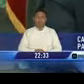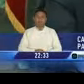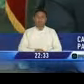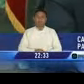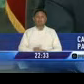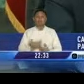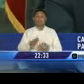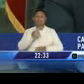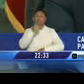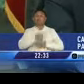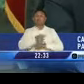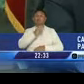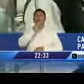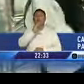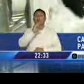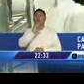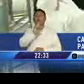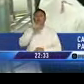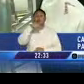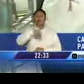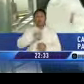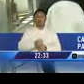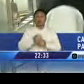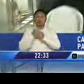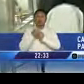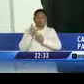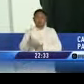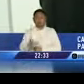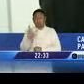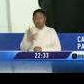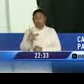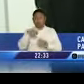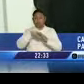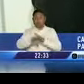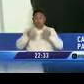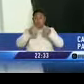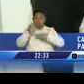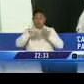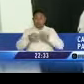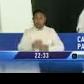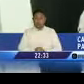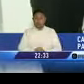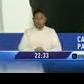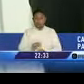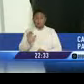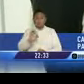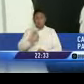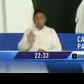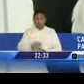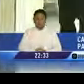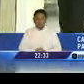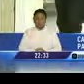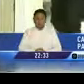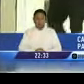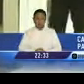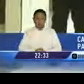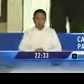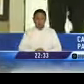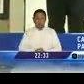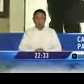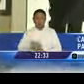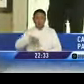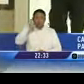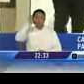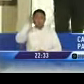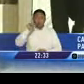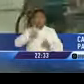La disposición del COE Nacional de retirar la obligatoriedad de presentar el carnet de vacunación para ingresar a lugares de concurrencia masiva generó criterios